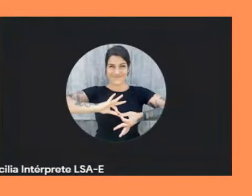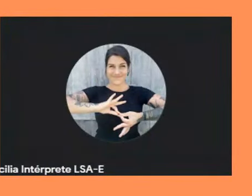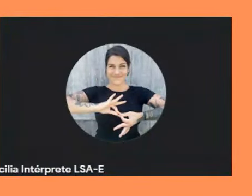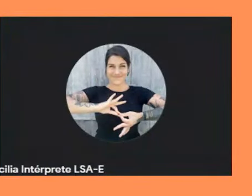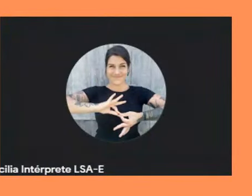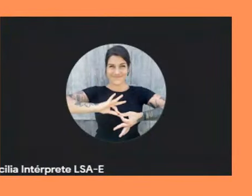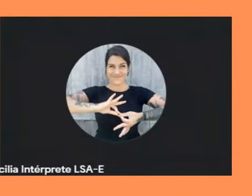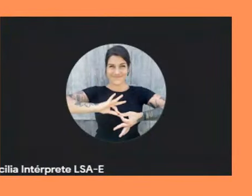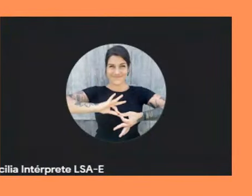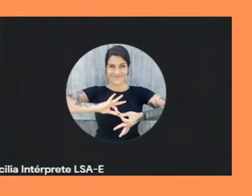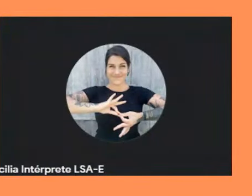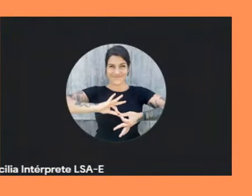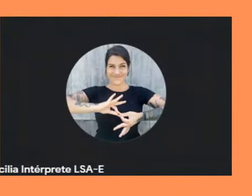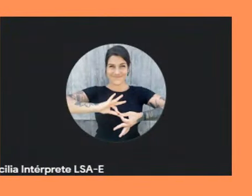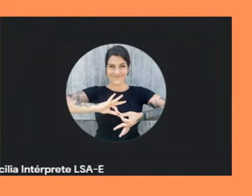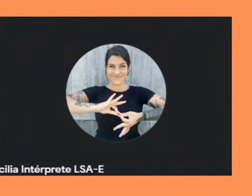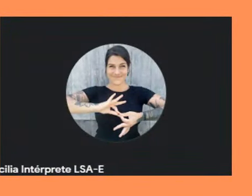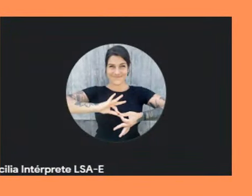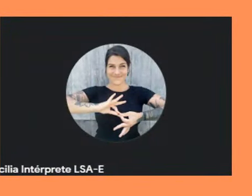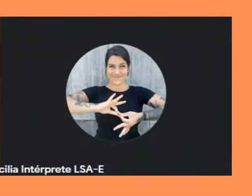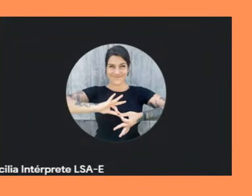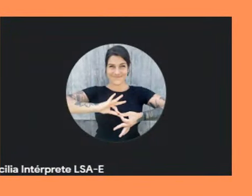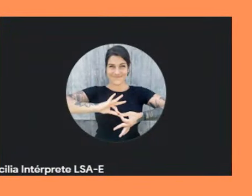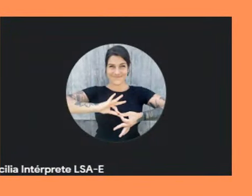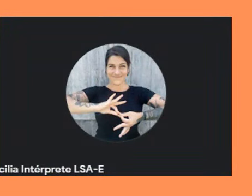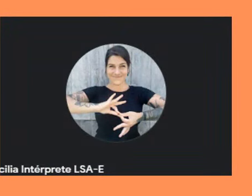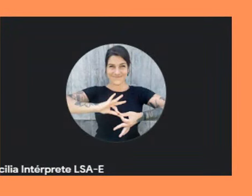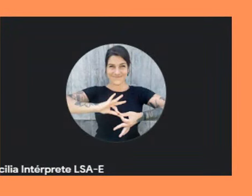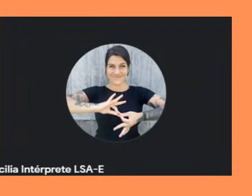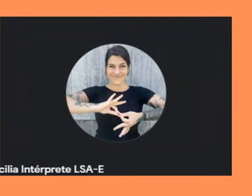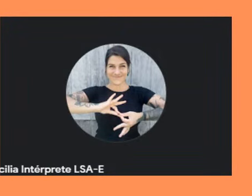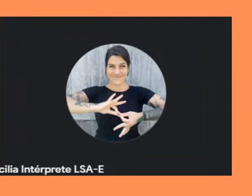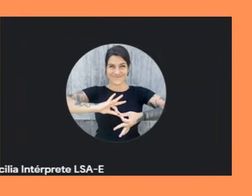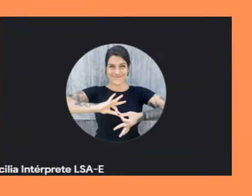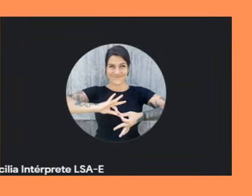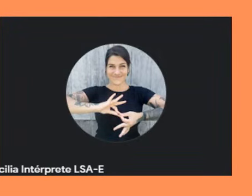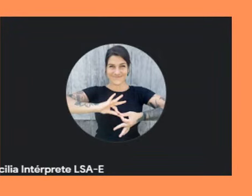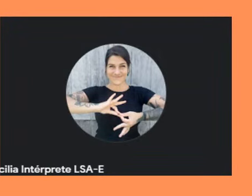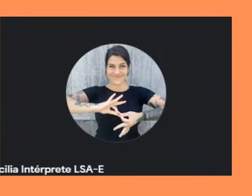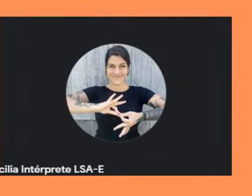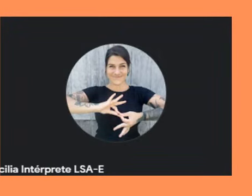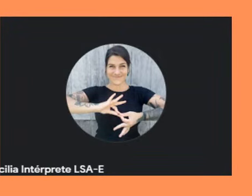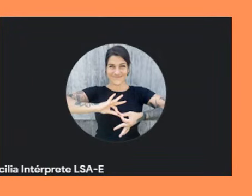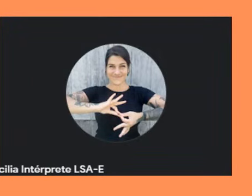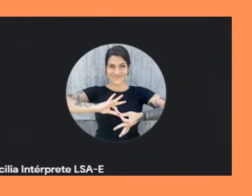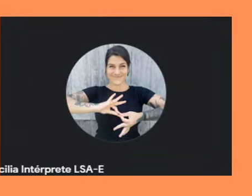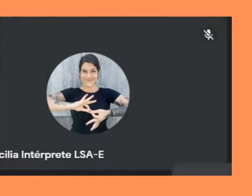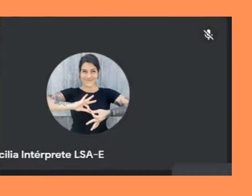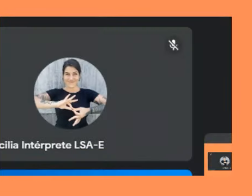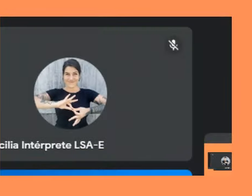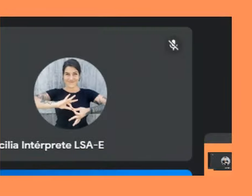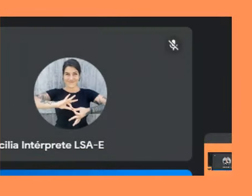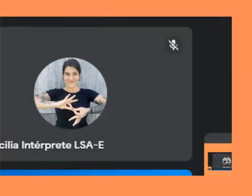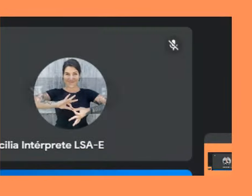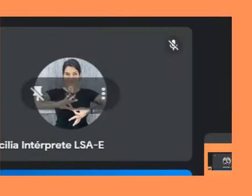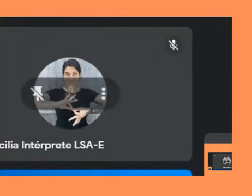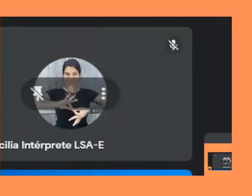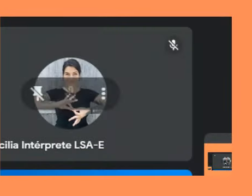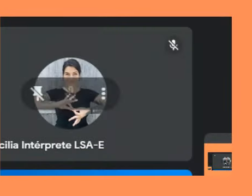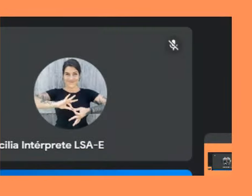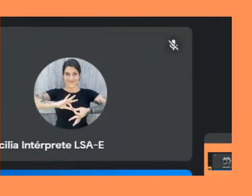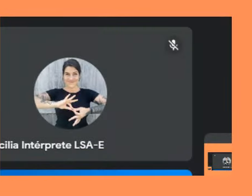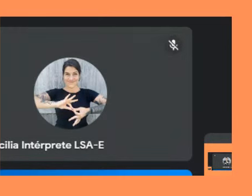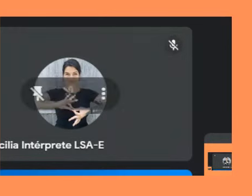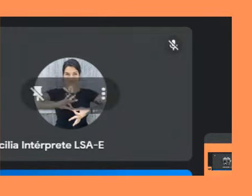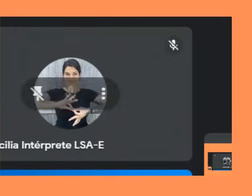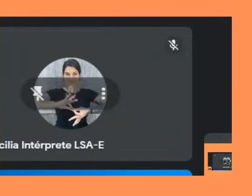los órganos o las relaciones sexuales. La ESI nos ayuda a comprender que los cuerpos están insertos en redes de